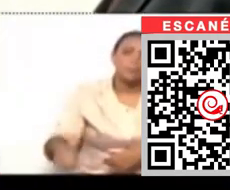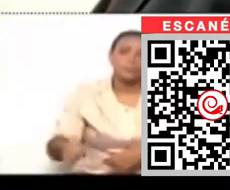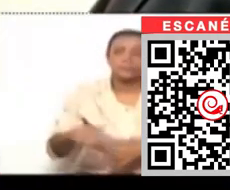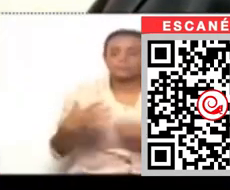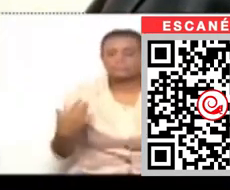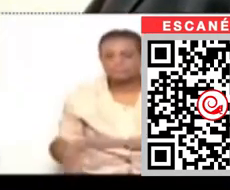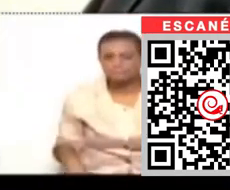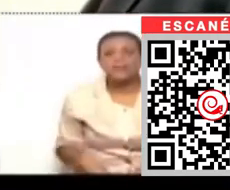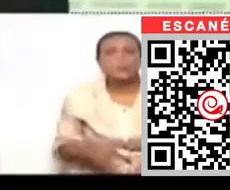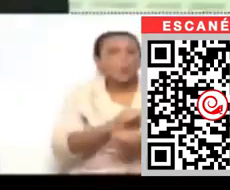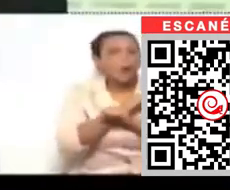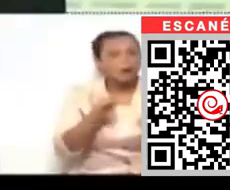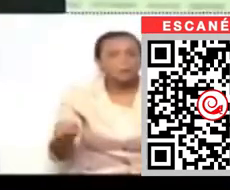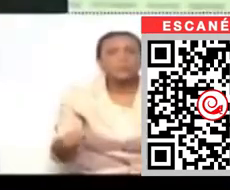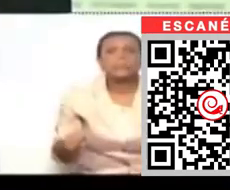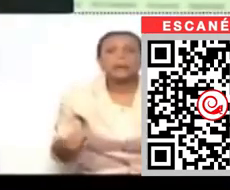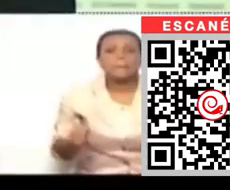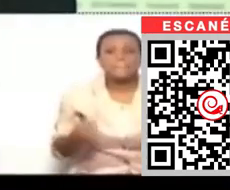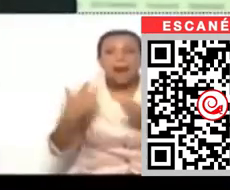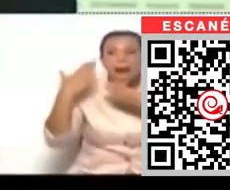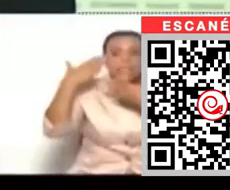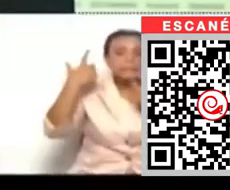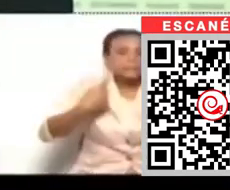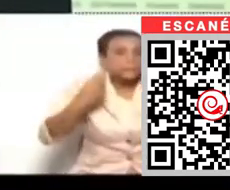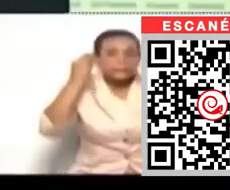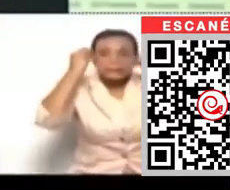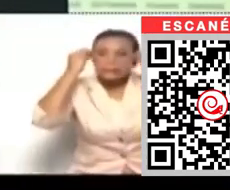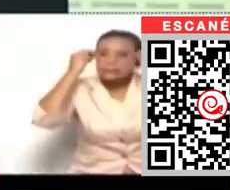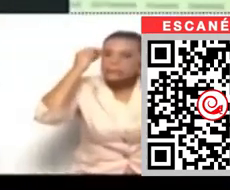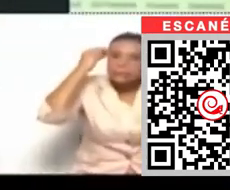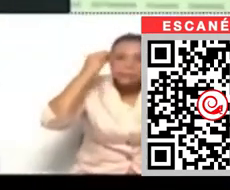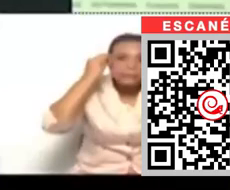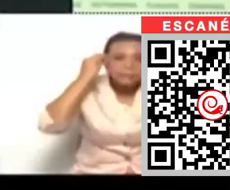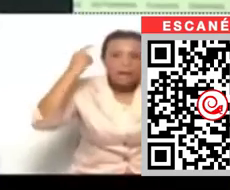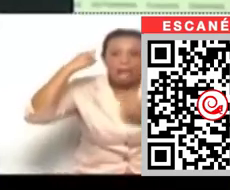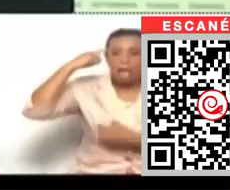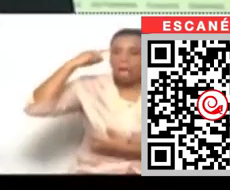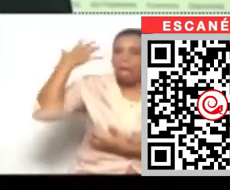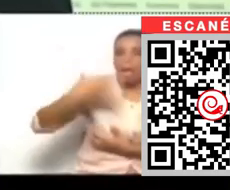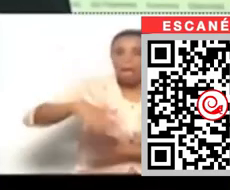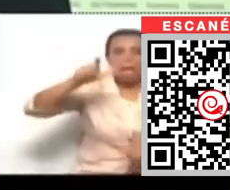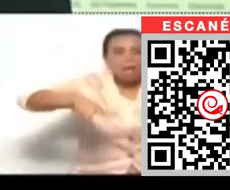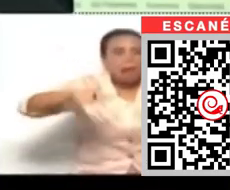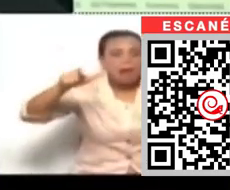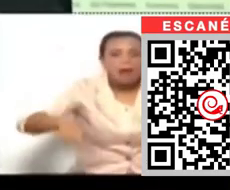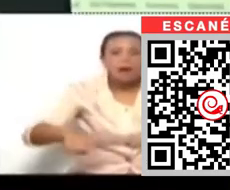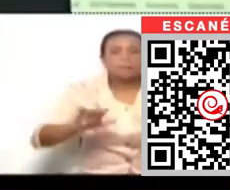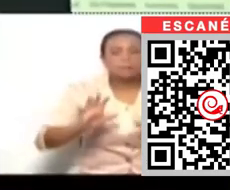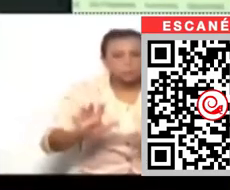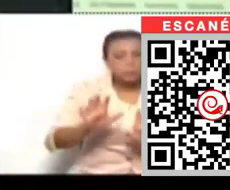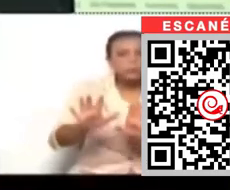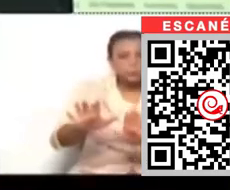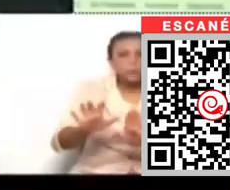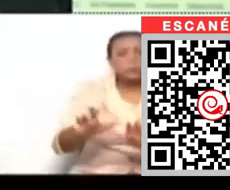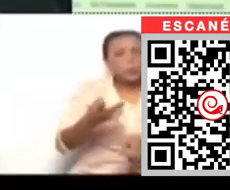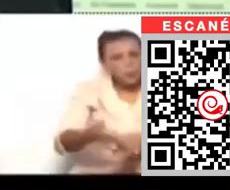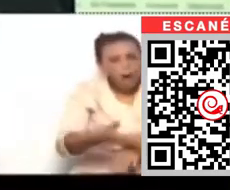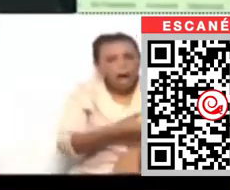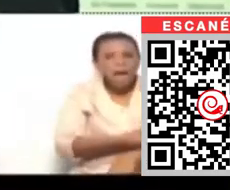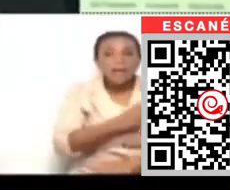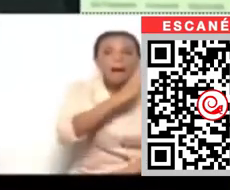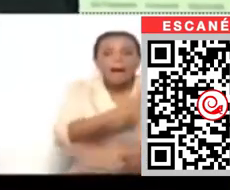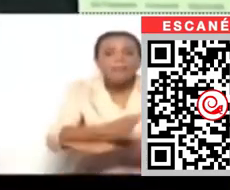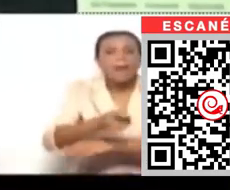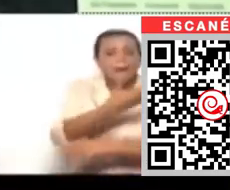hacer un atentado para terrorizar el pueblo, como usted ha dicho, castigar